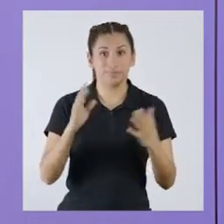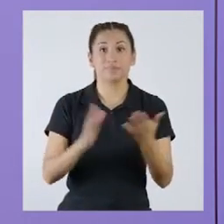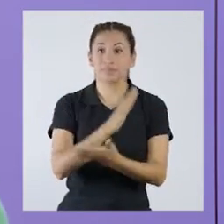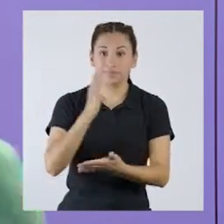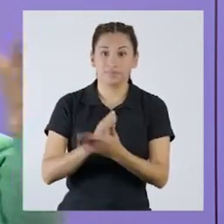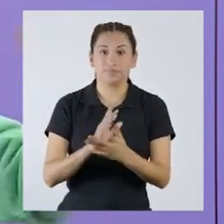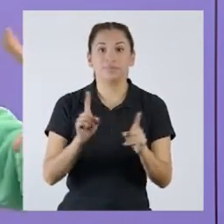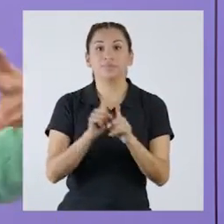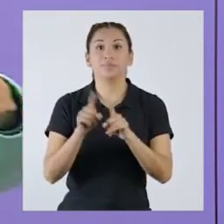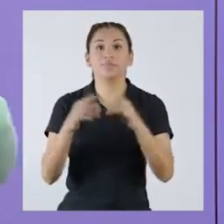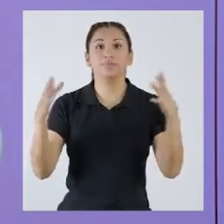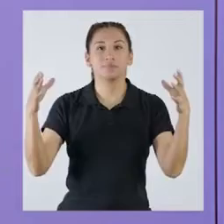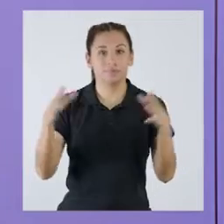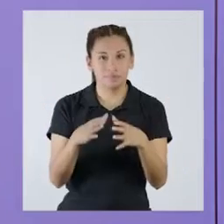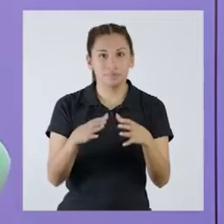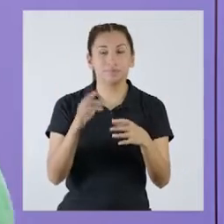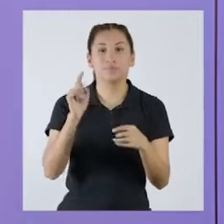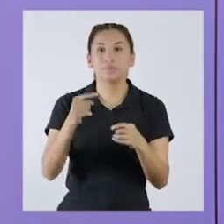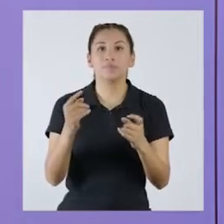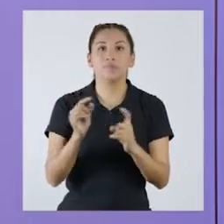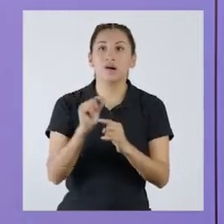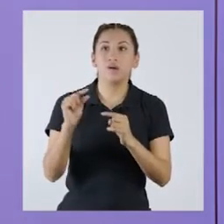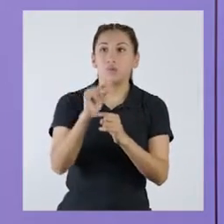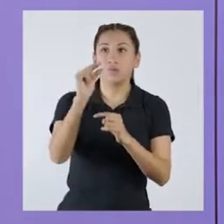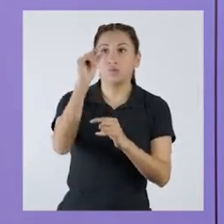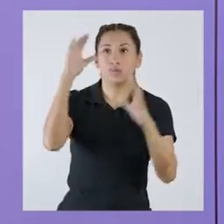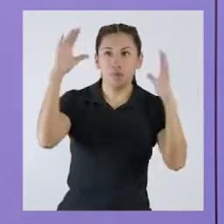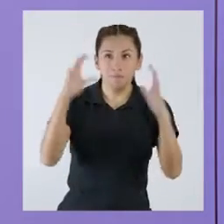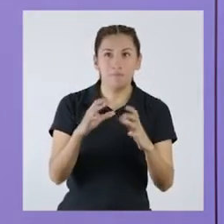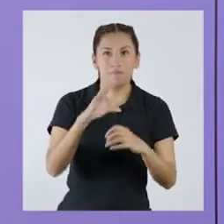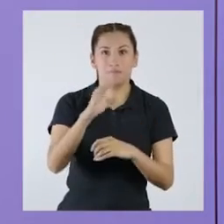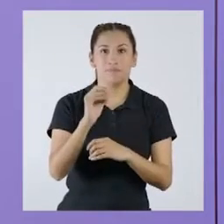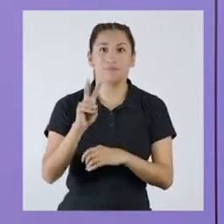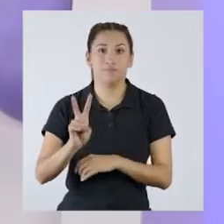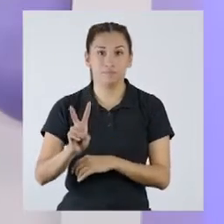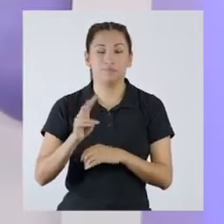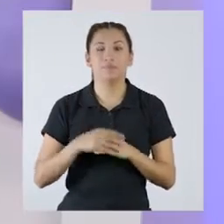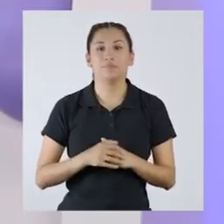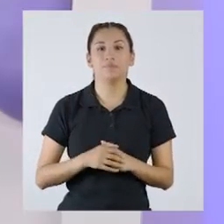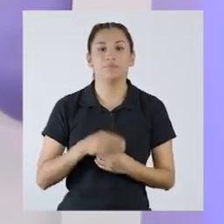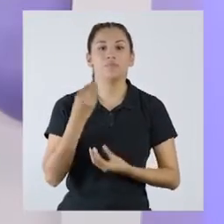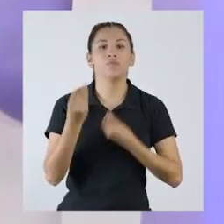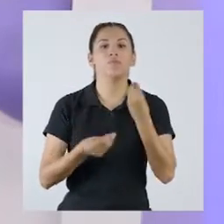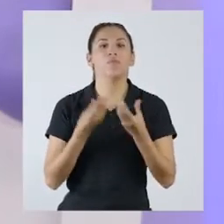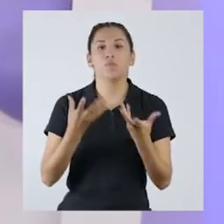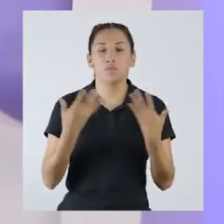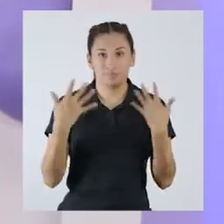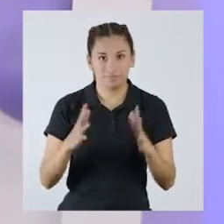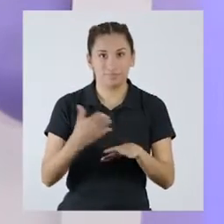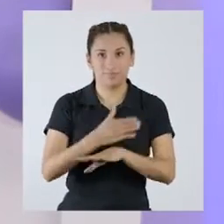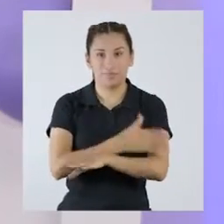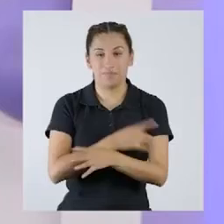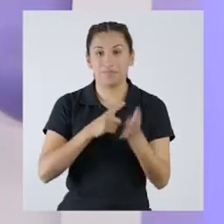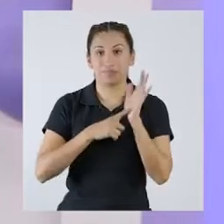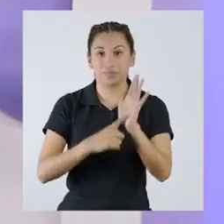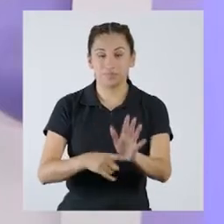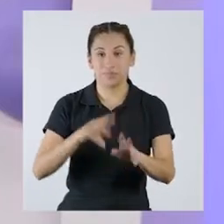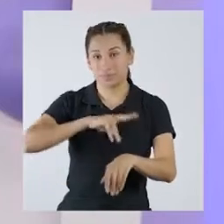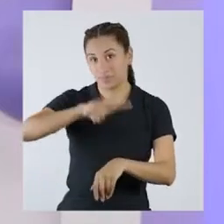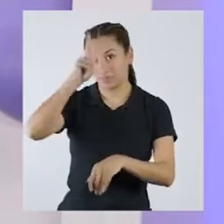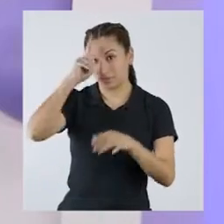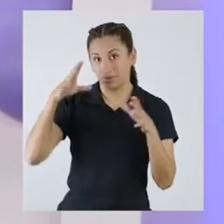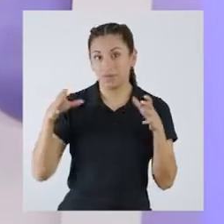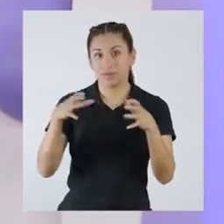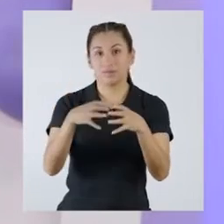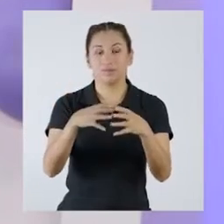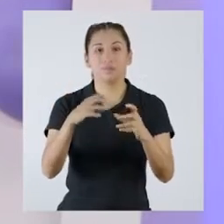problema y lograr reducir nuestras emisiones de CO2. Como quedó demostrado cuando el Perú decretó